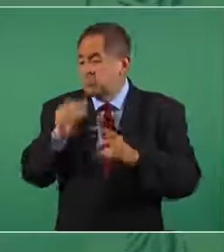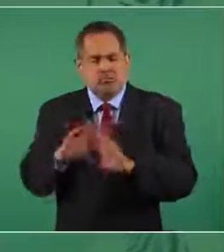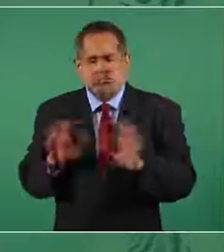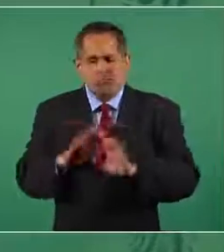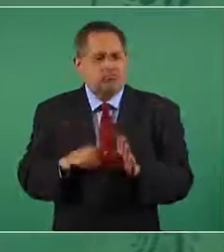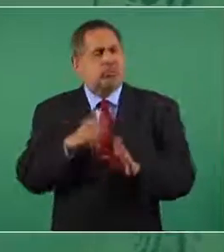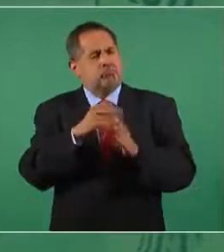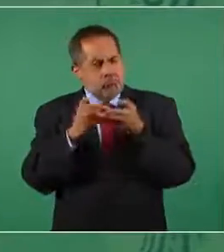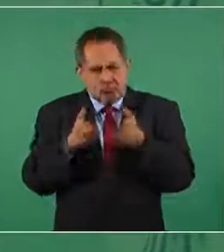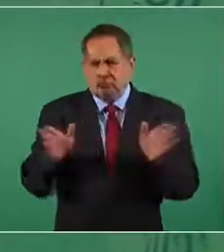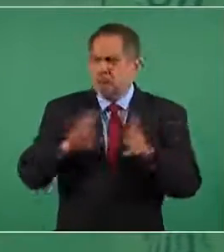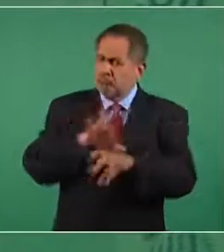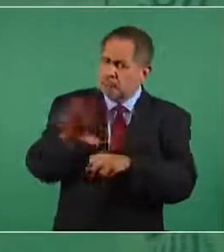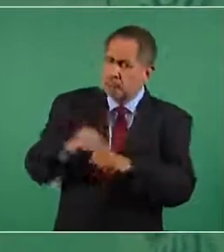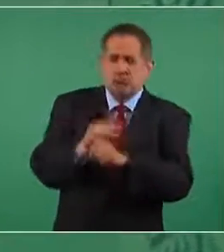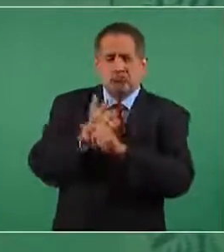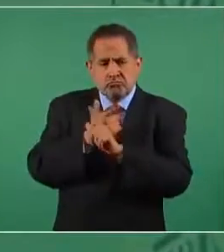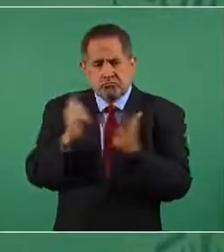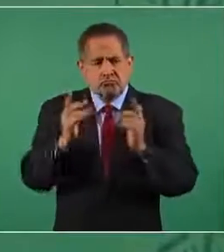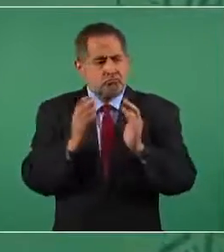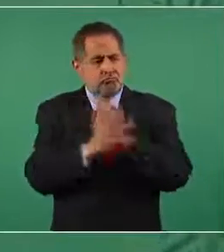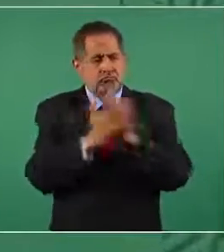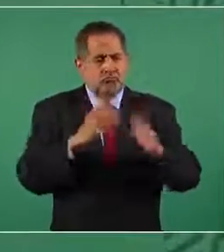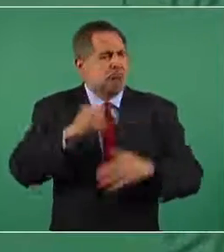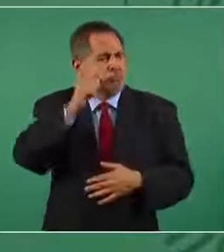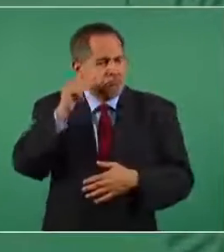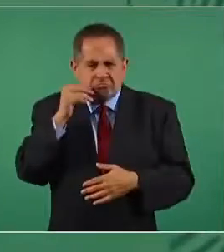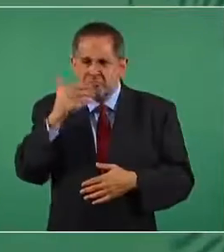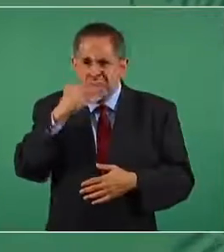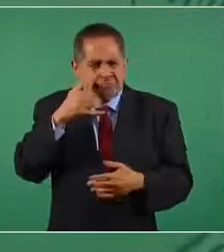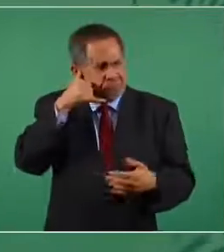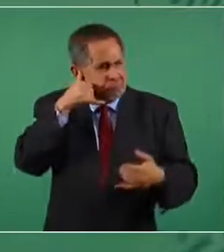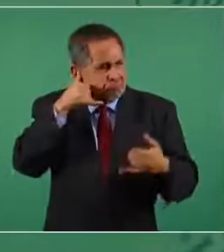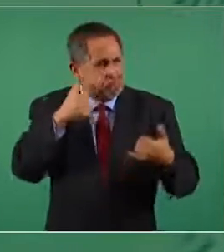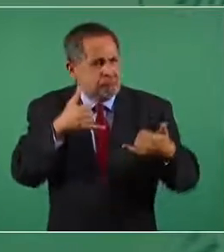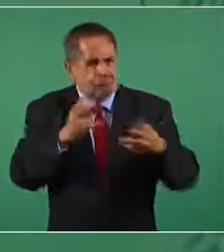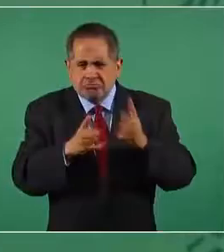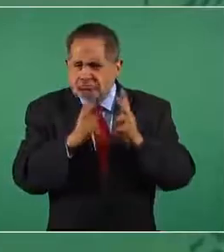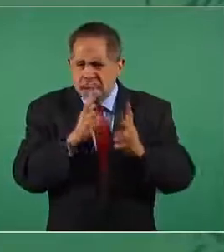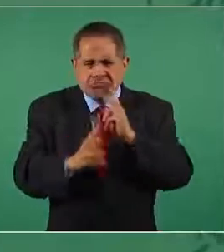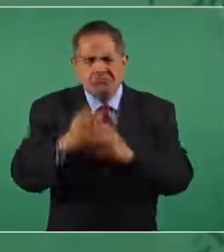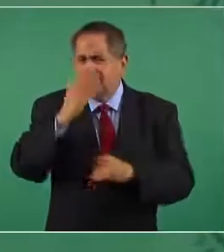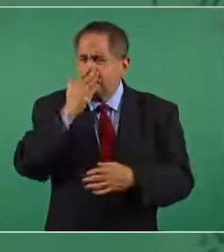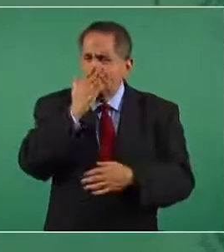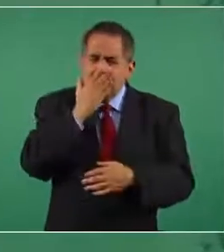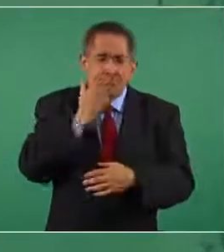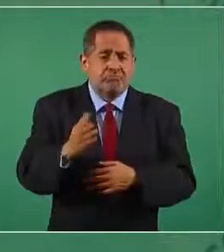Lo expresó, fue una muy buena conversación, es una